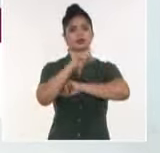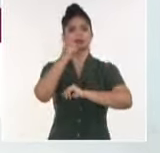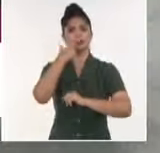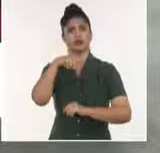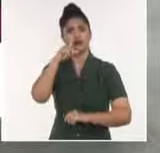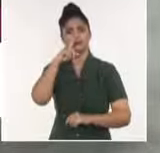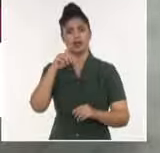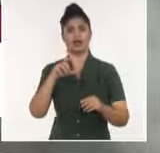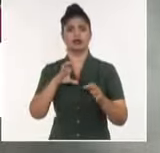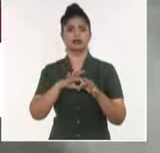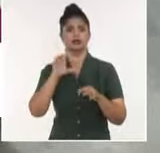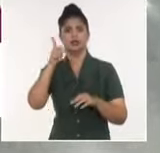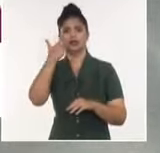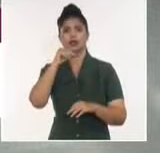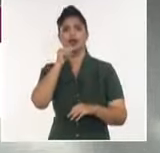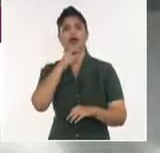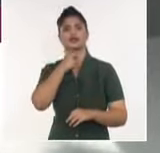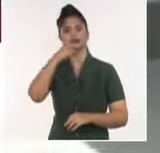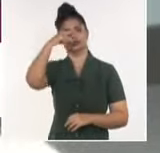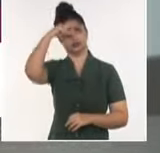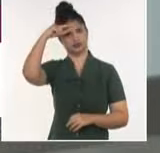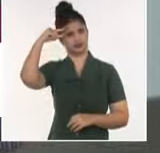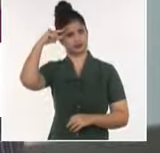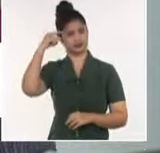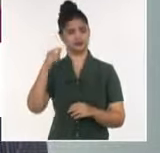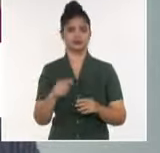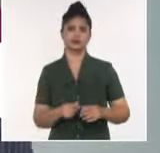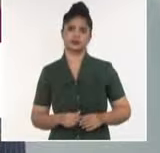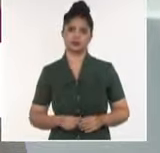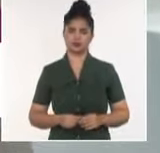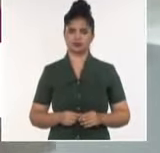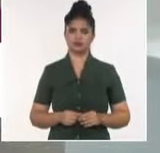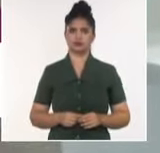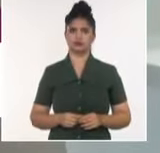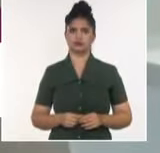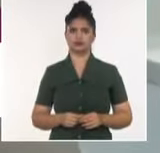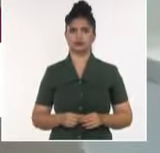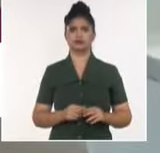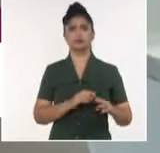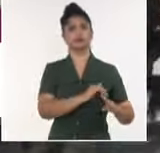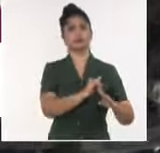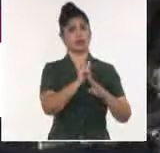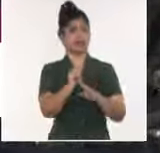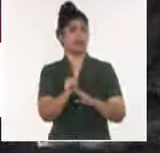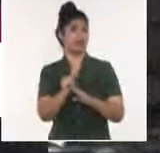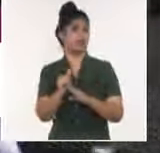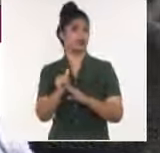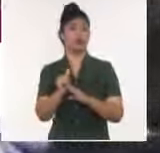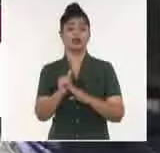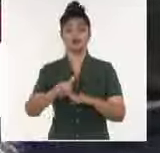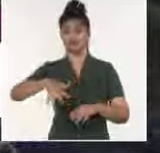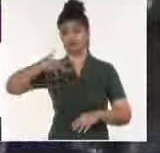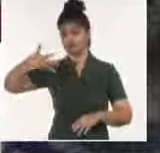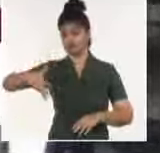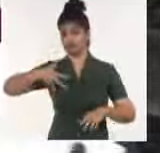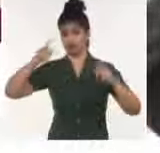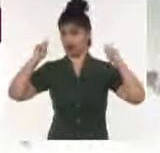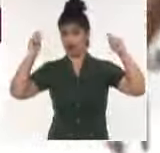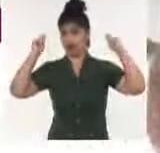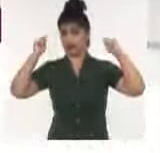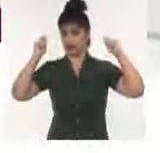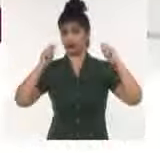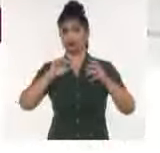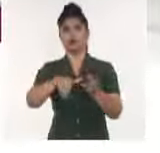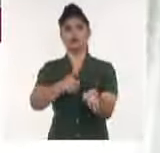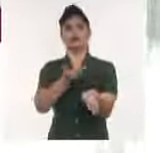para ese puesto por el presidente bangladesí Mohamed Shahabuddin, después de que los propios líderes de las protestas que provocaron el vacío de gobierno propusieran